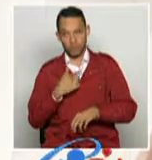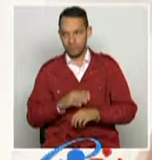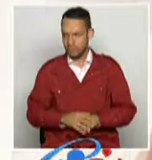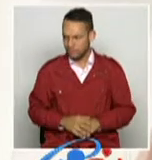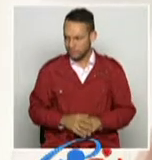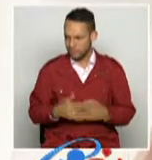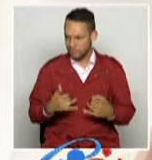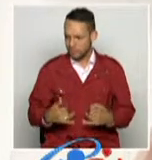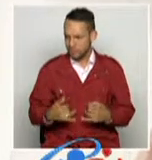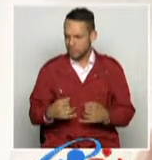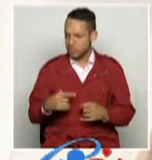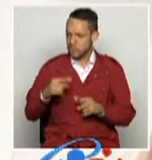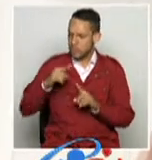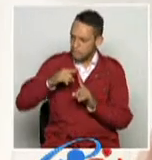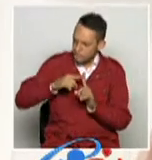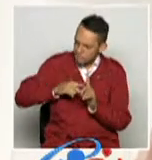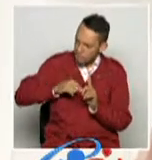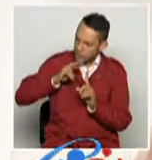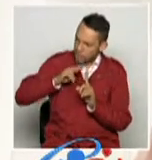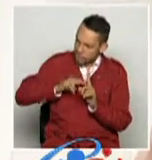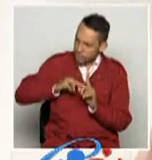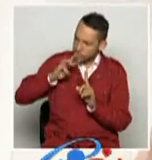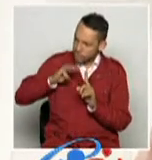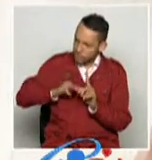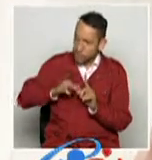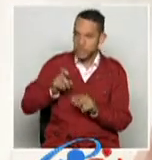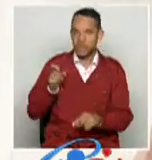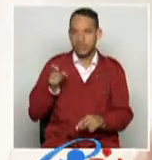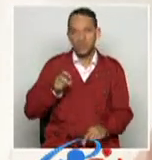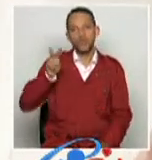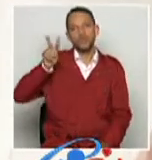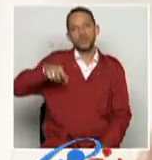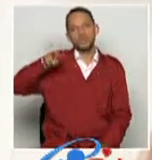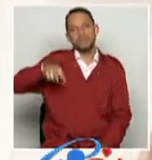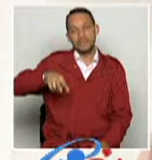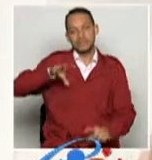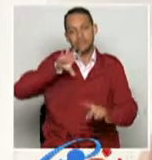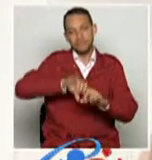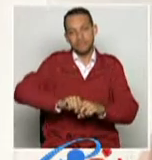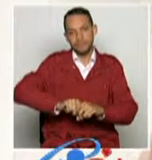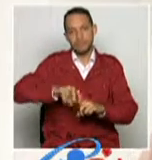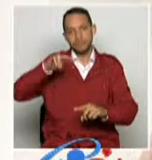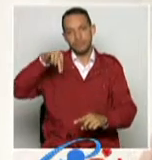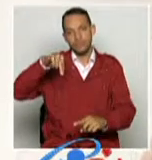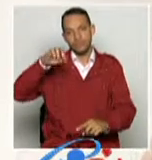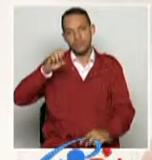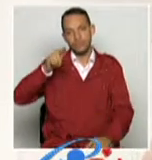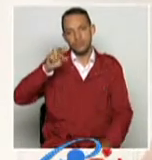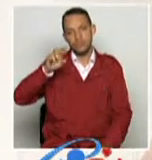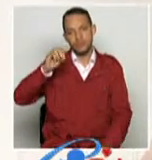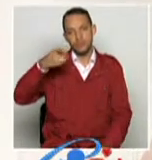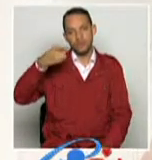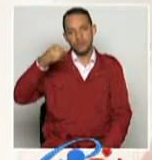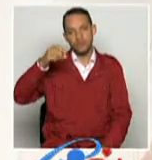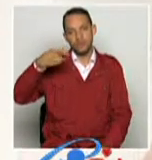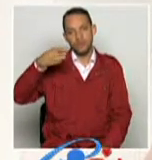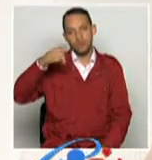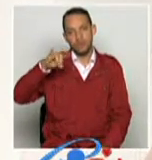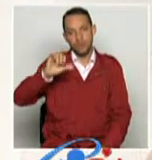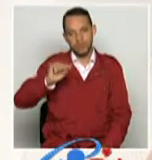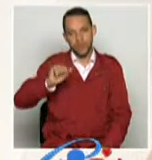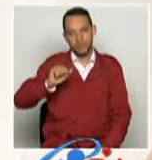¿Cuántos meses se demoró para conseguir la cita con nefrología? 2 meses. ¿Y en cuánto tiempo la atendieron?